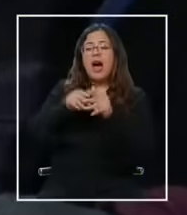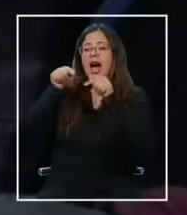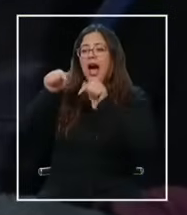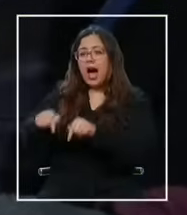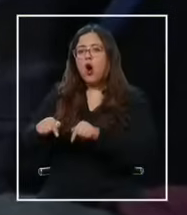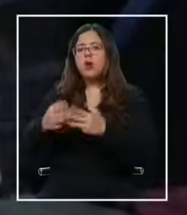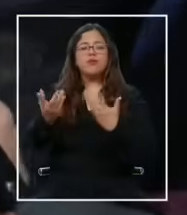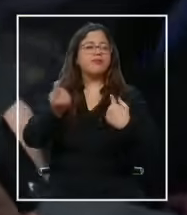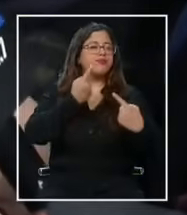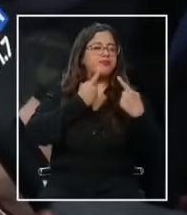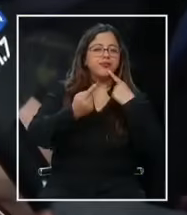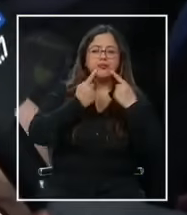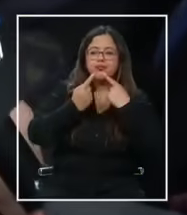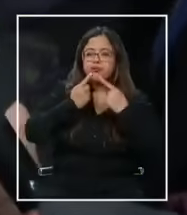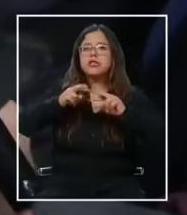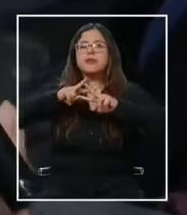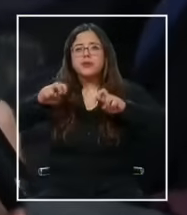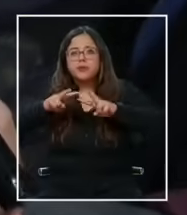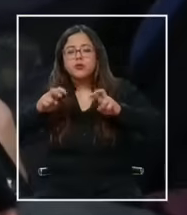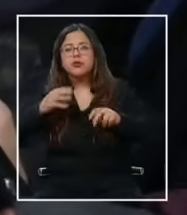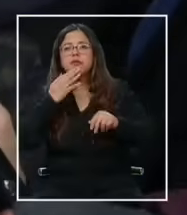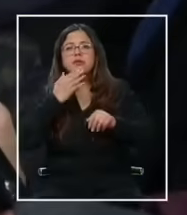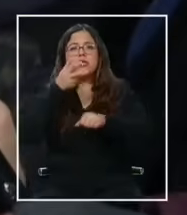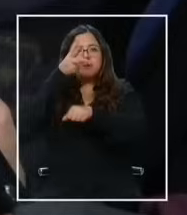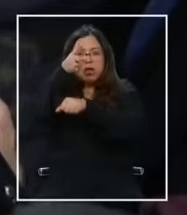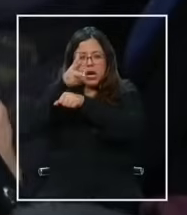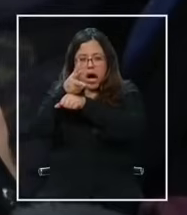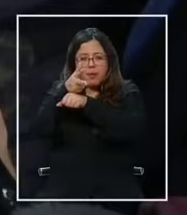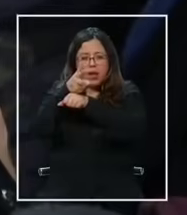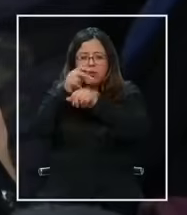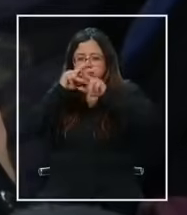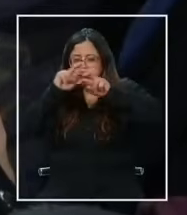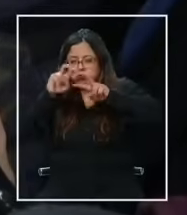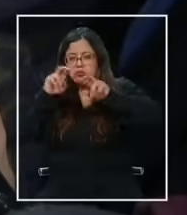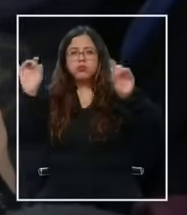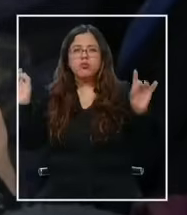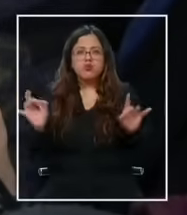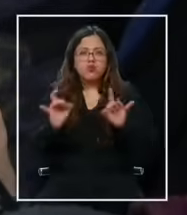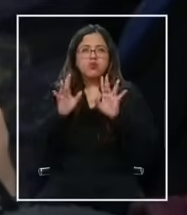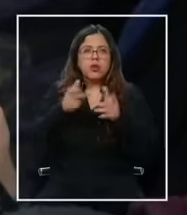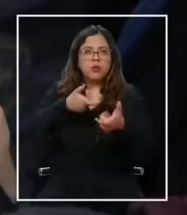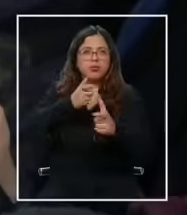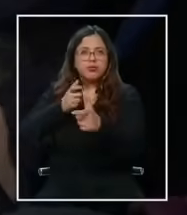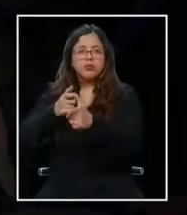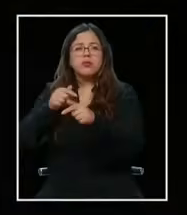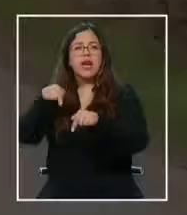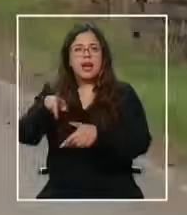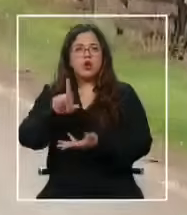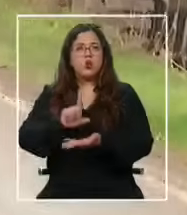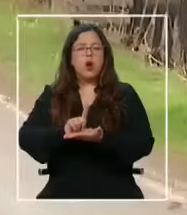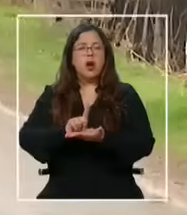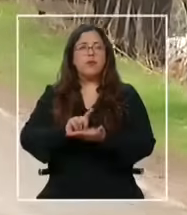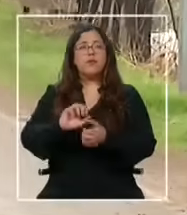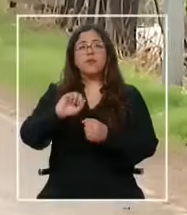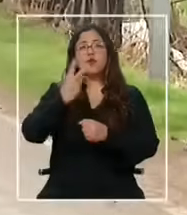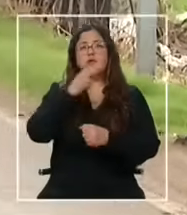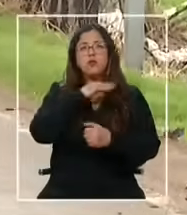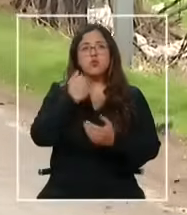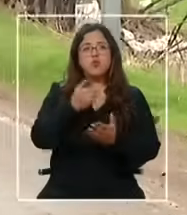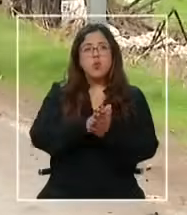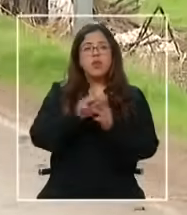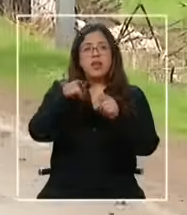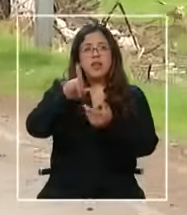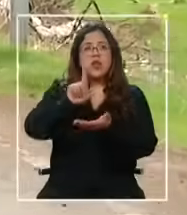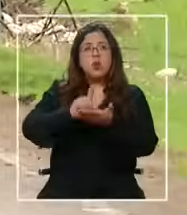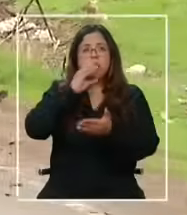efectuando empadronamiento y rastreo de cámara de seguridad para fin de establecer si efectivamente los disparos ocurren en este sector doble homicidio en esta zona